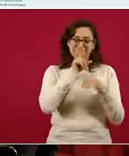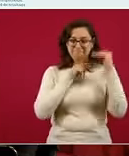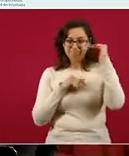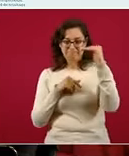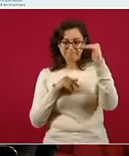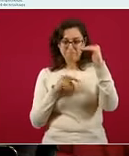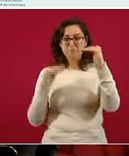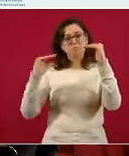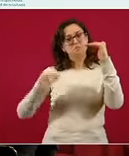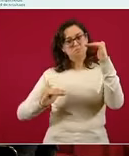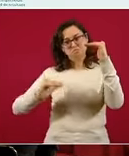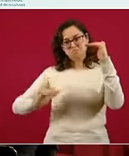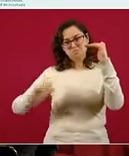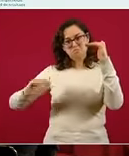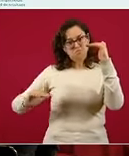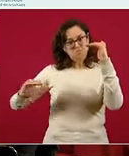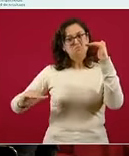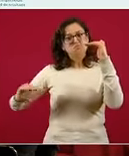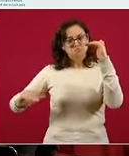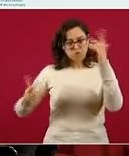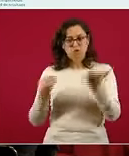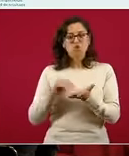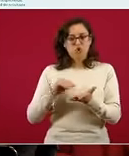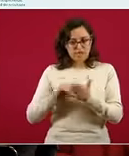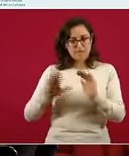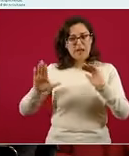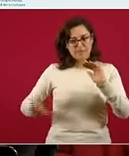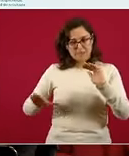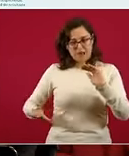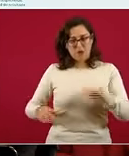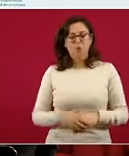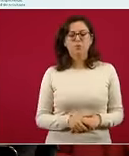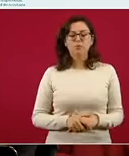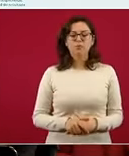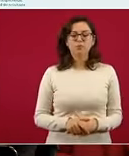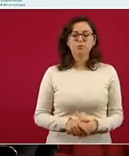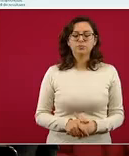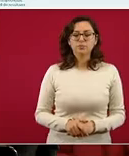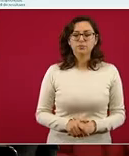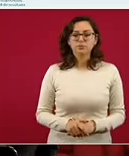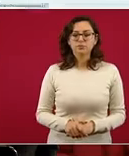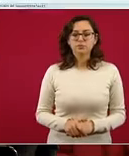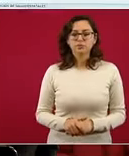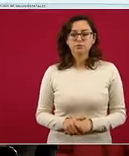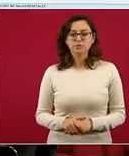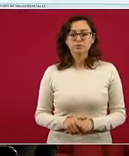tuvimos también en el verano en materia de defunciones. La siguiente, por favor.